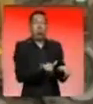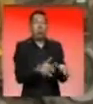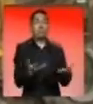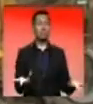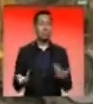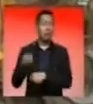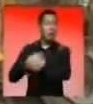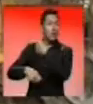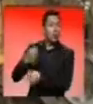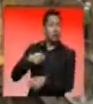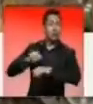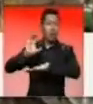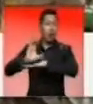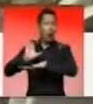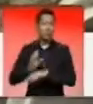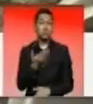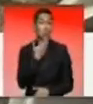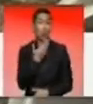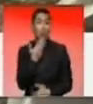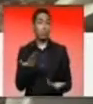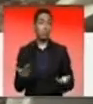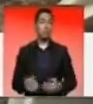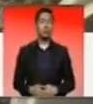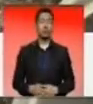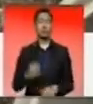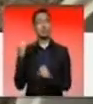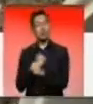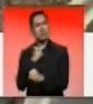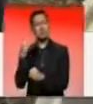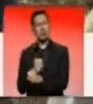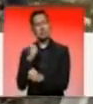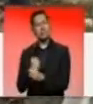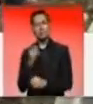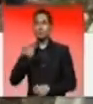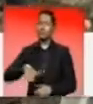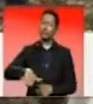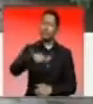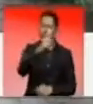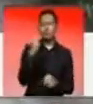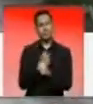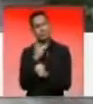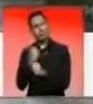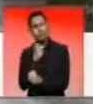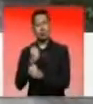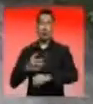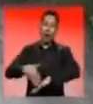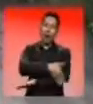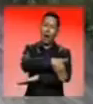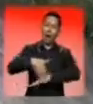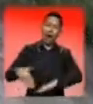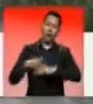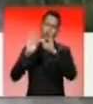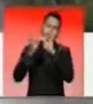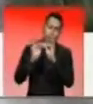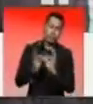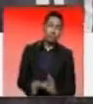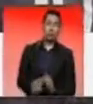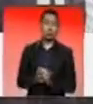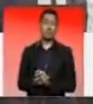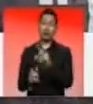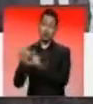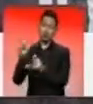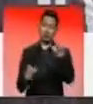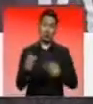la Feria del Carmen y el Cantón Santo Domingo. Los trabajos continuarán para tratar de habilitar lo más pronto posible esta carretera y así sus